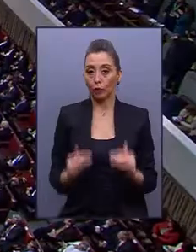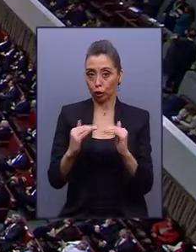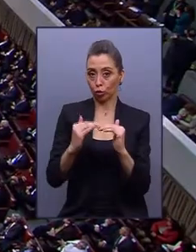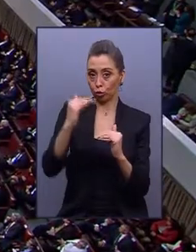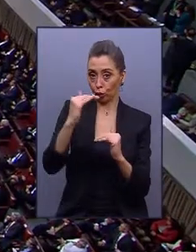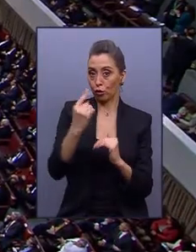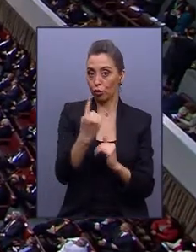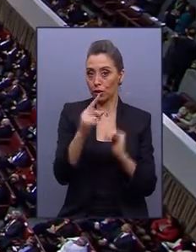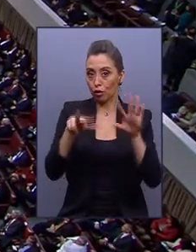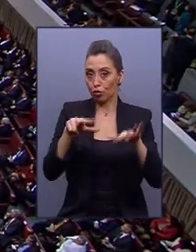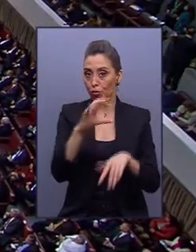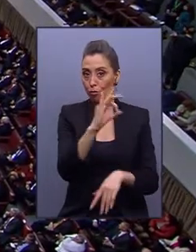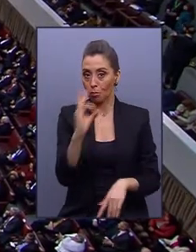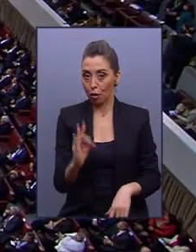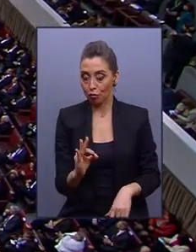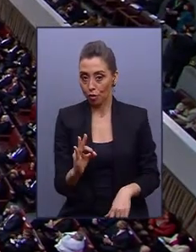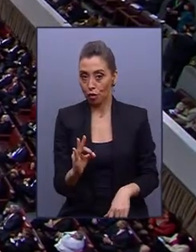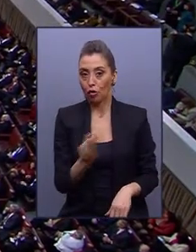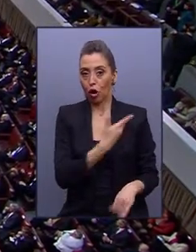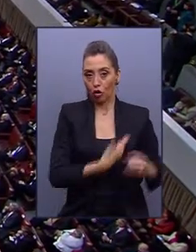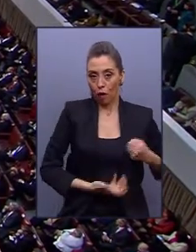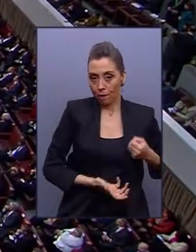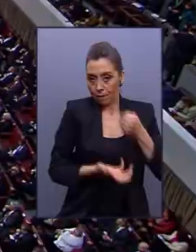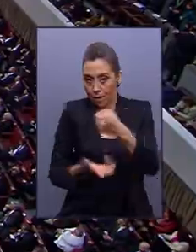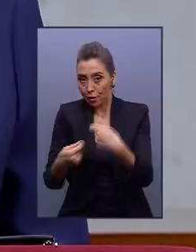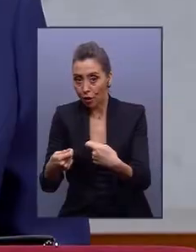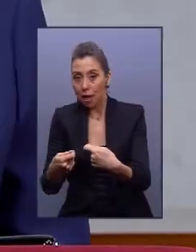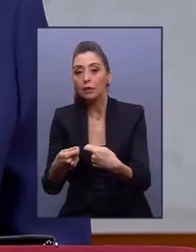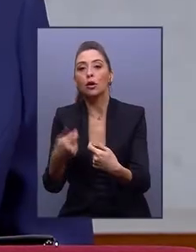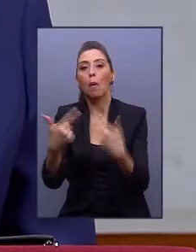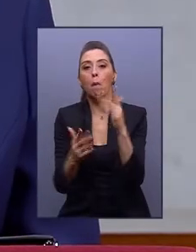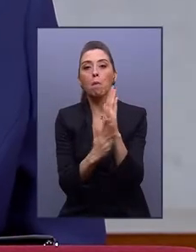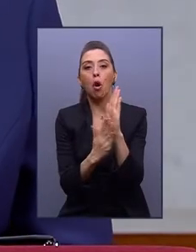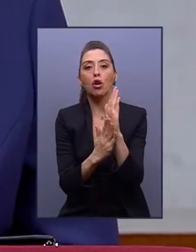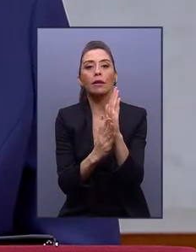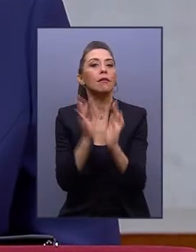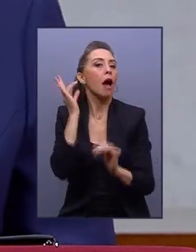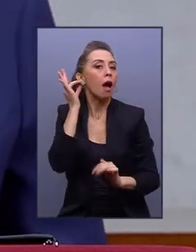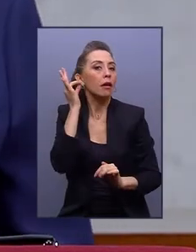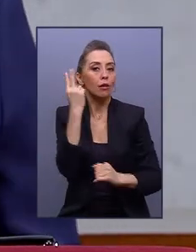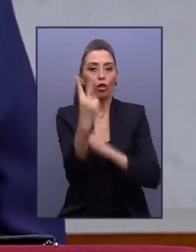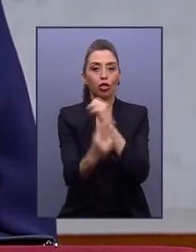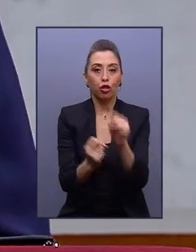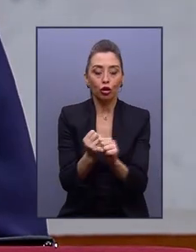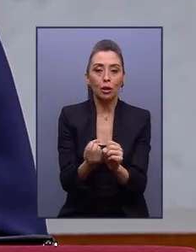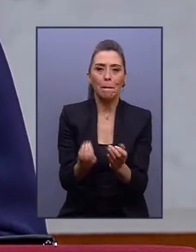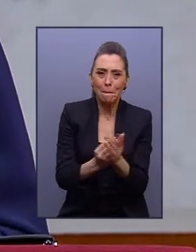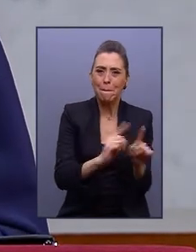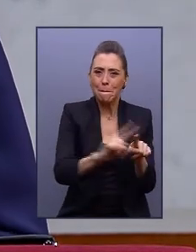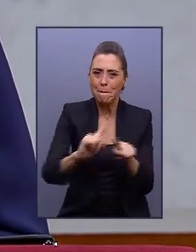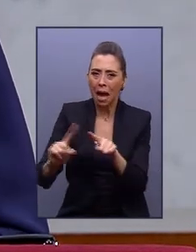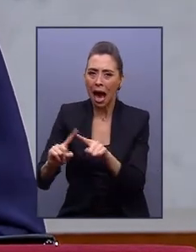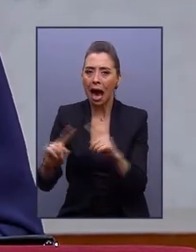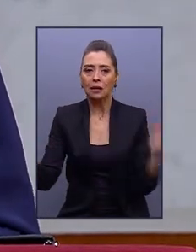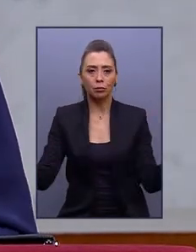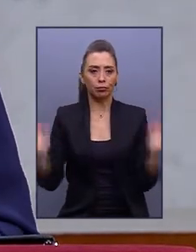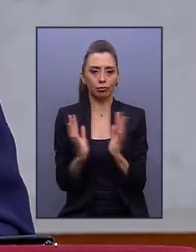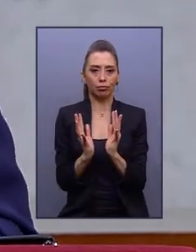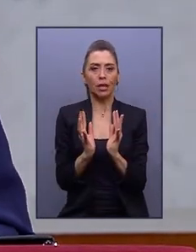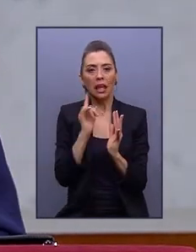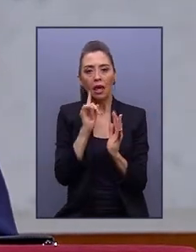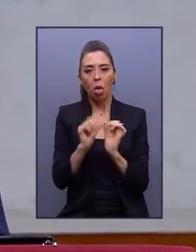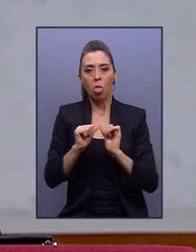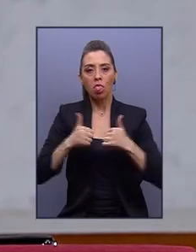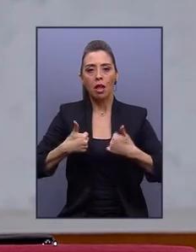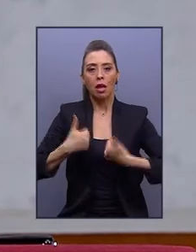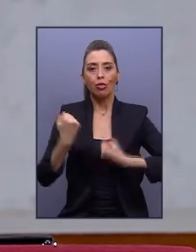Aumentamos en un 118% la inversión en políticas de género en 2 años y aumentamos la diversidad en la composición de los directorios de